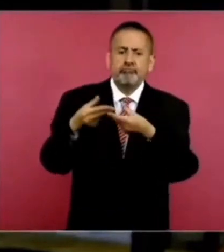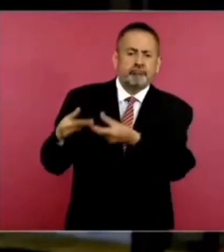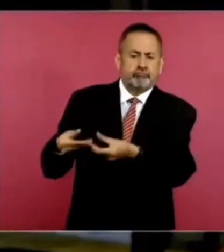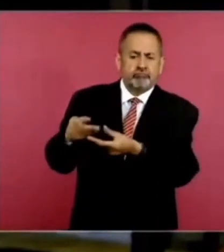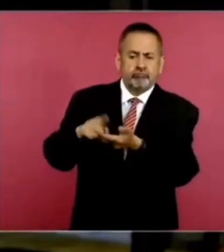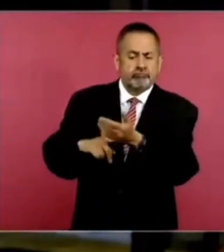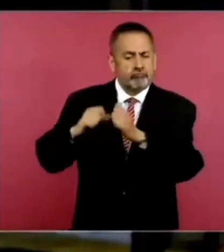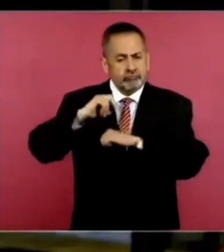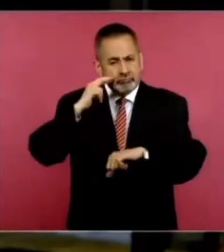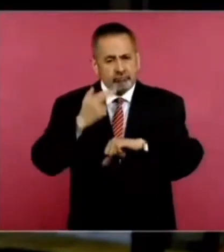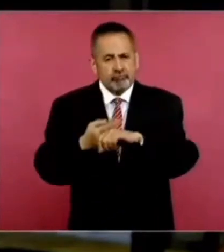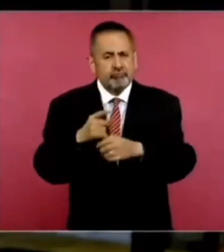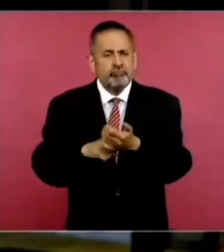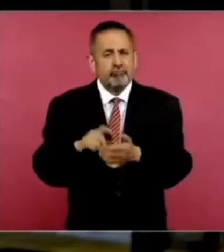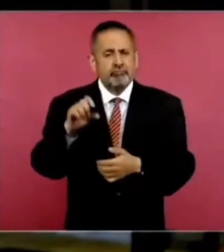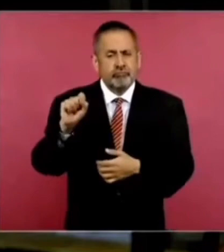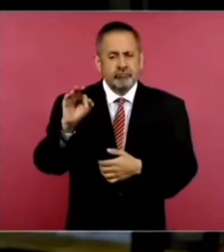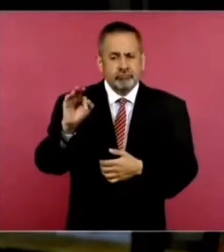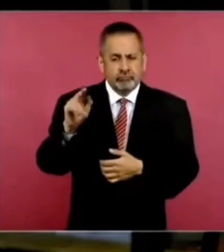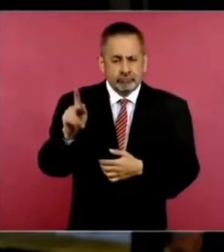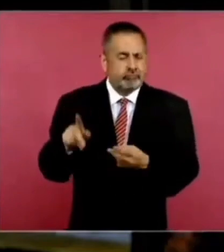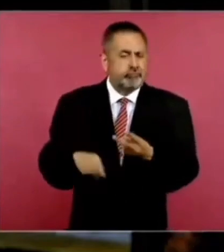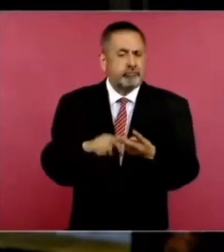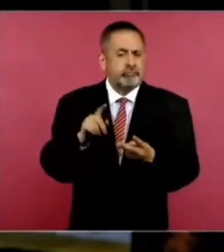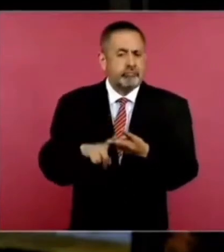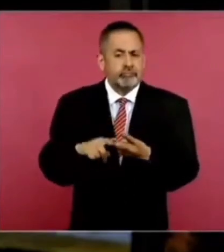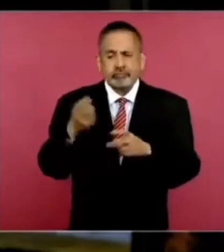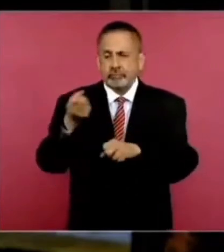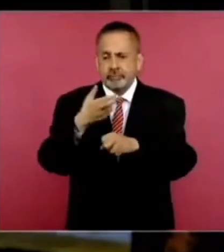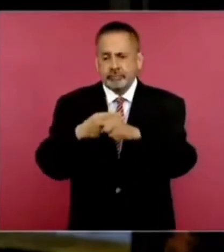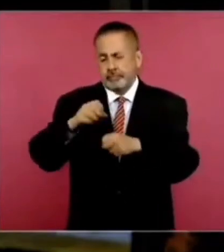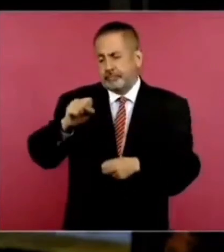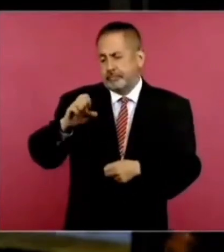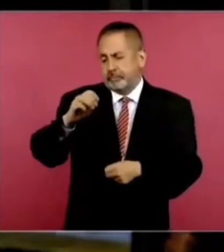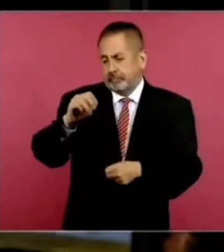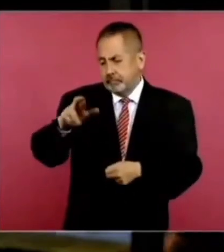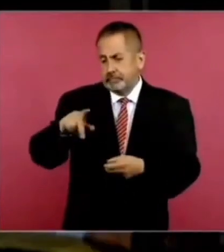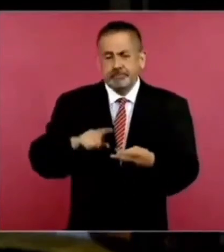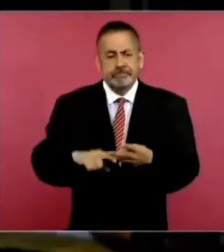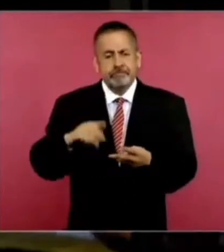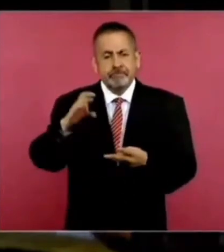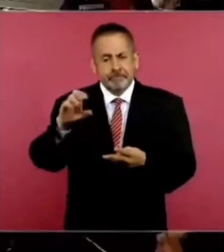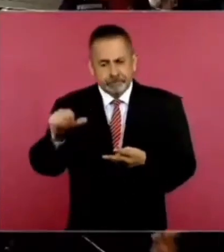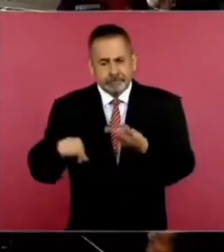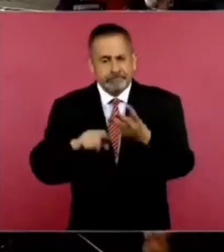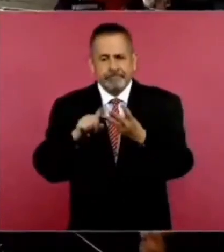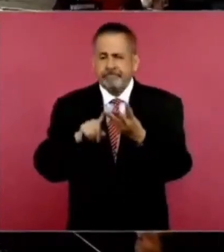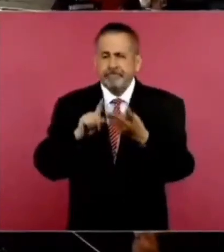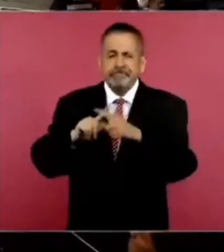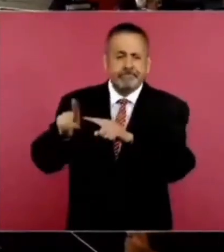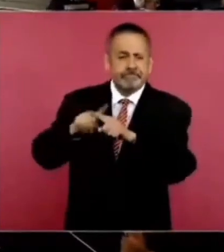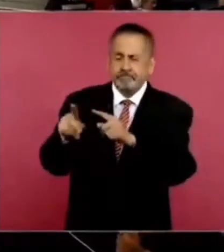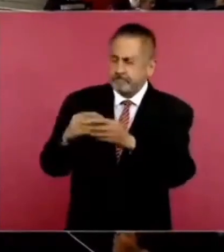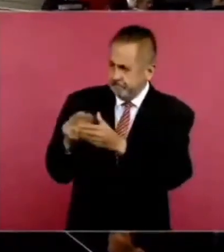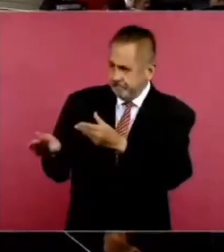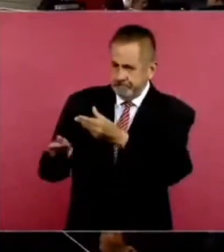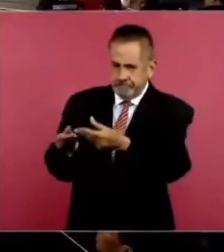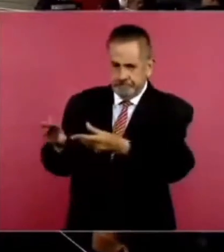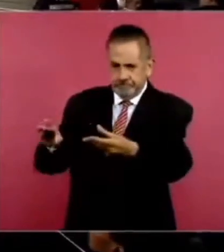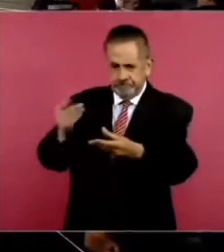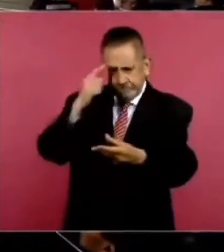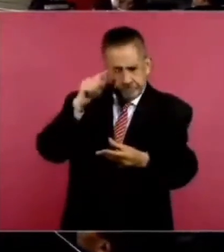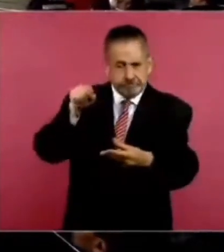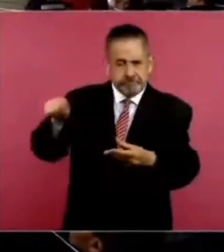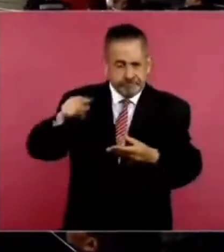de la Secretaría de la Función Pública, al secretario Marina, al director de la CEA y a todas las instituciones pertinentes de su administración para